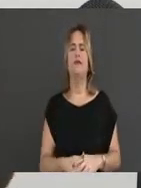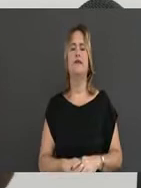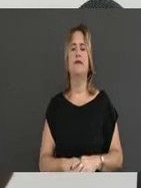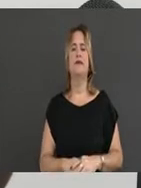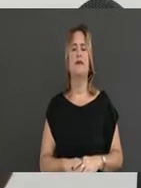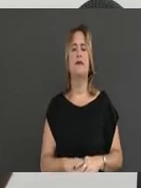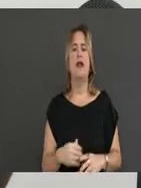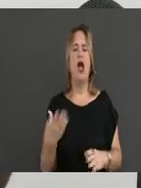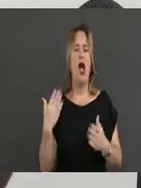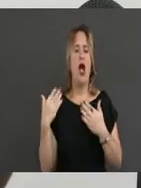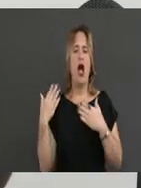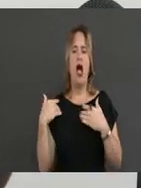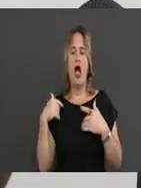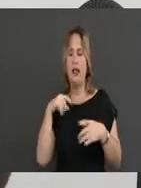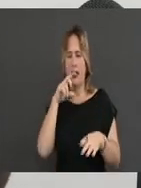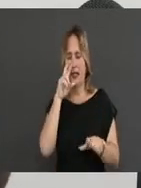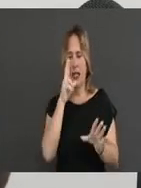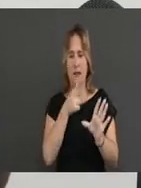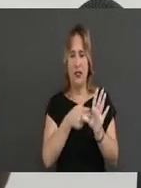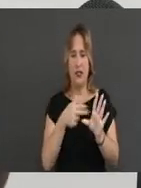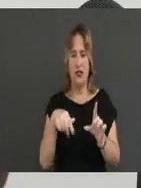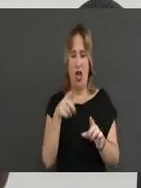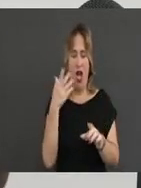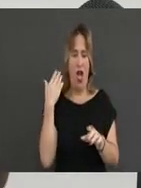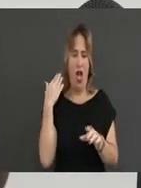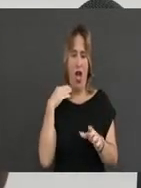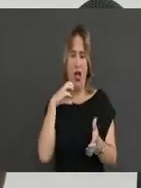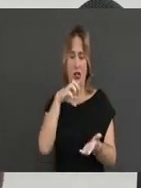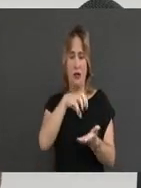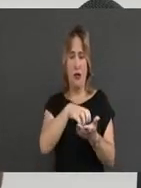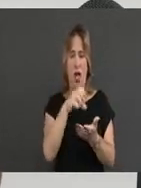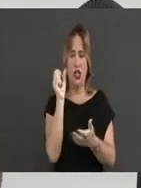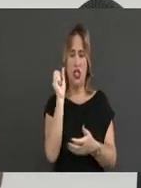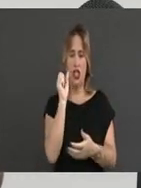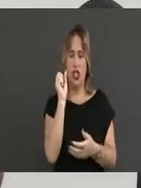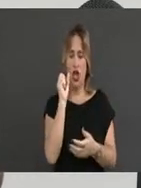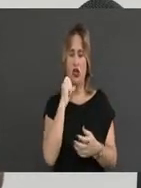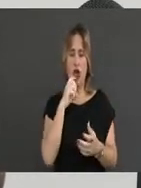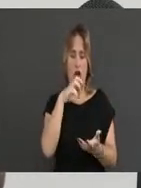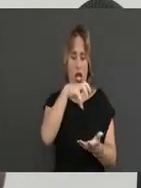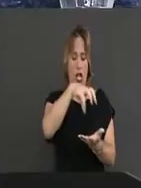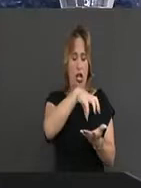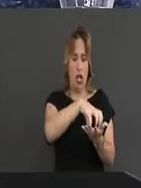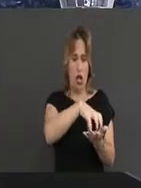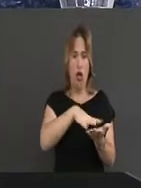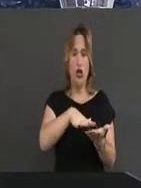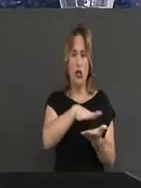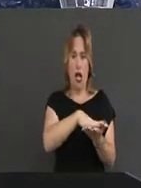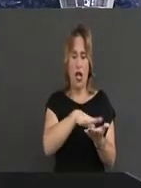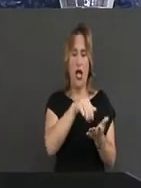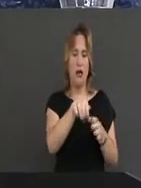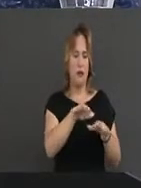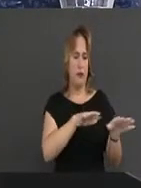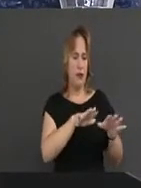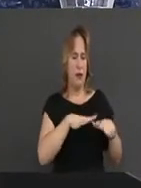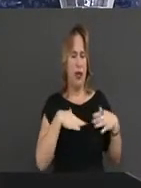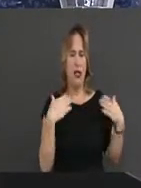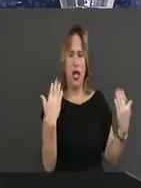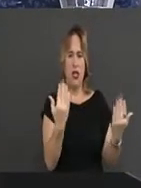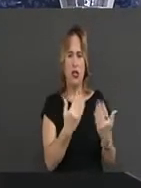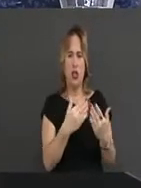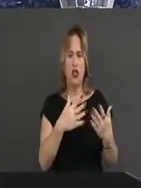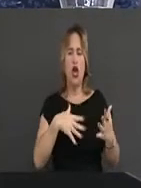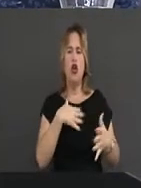en un antiguo servicentro que existía ahí en la parte de Songo, el local habilitado con